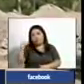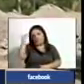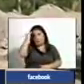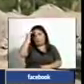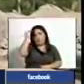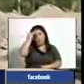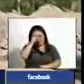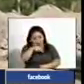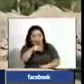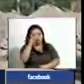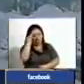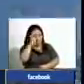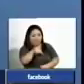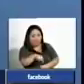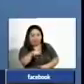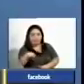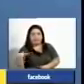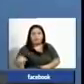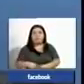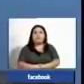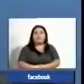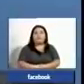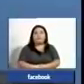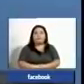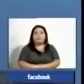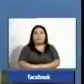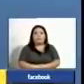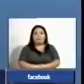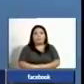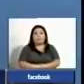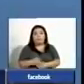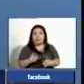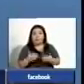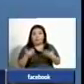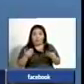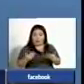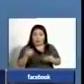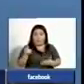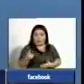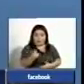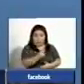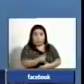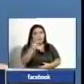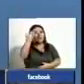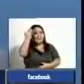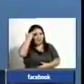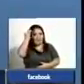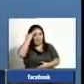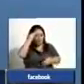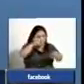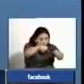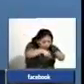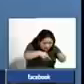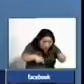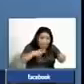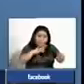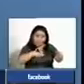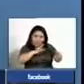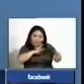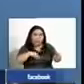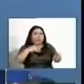mayor certeza posible. Para la gente, para la psique de la persona, es importante saber dónde está el cuerpo de mi familiar.